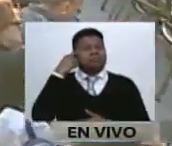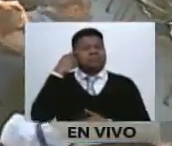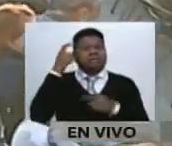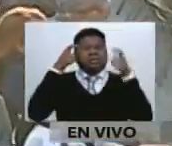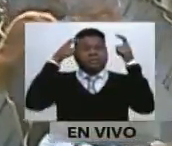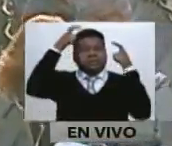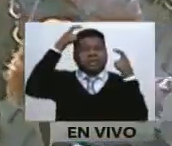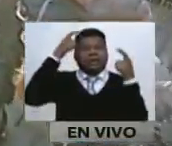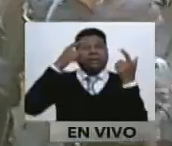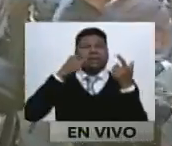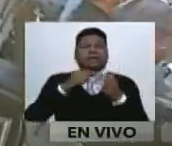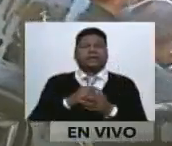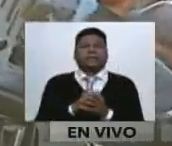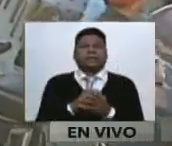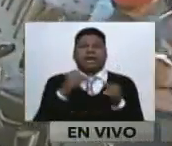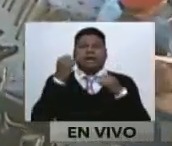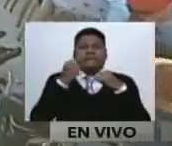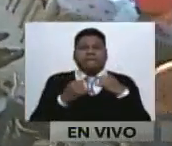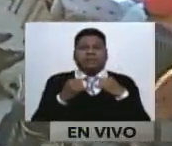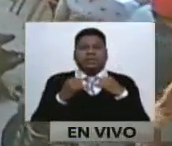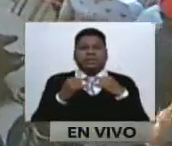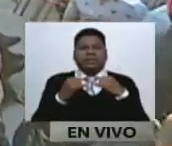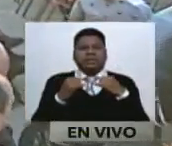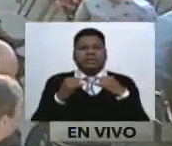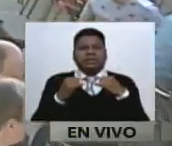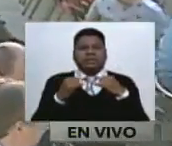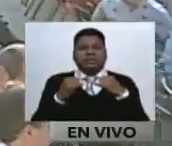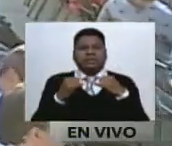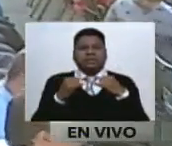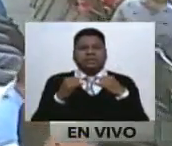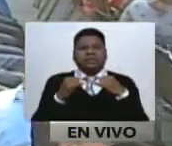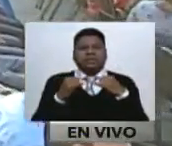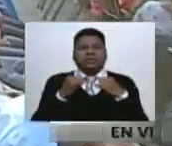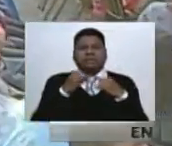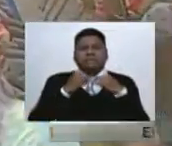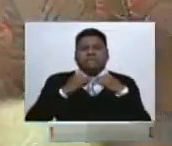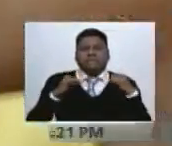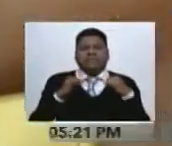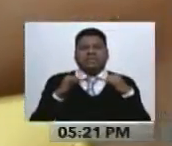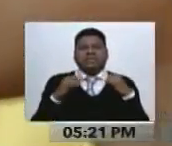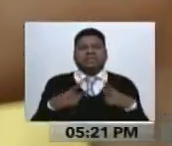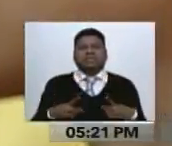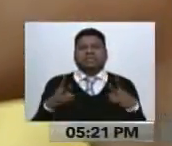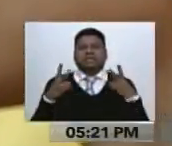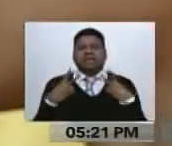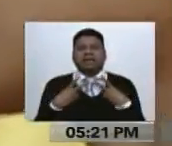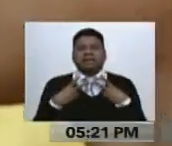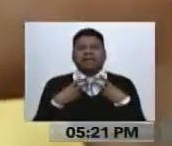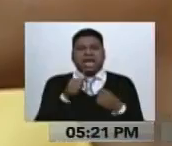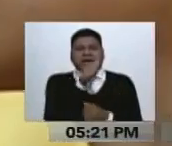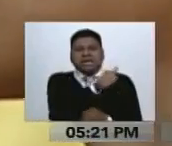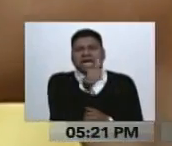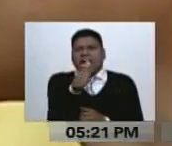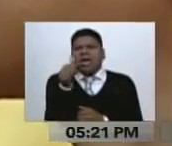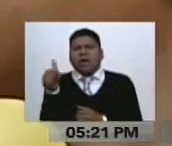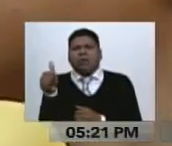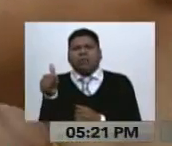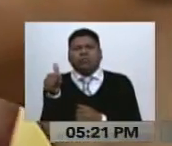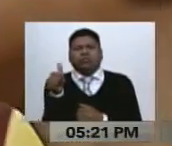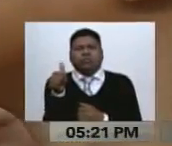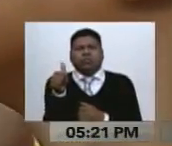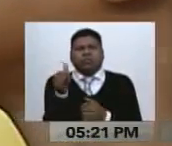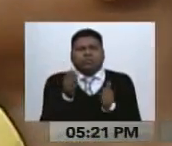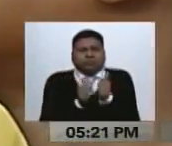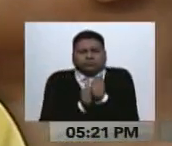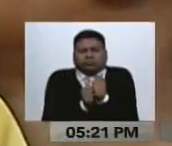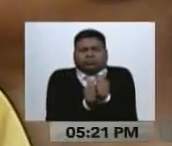final de su vida, Chávez, éramos todos, cada uno de los que estábamos con él,